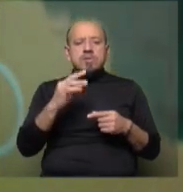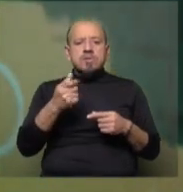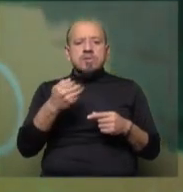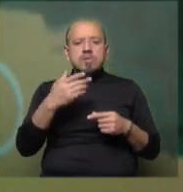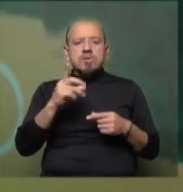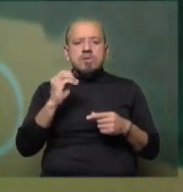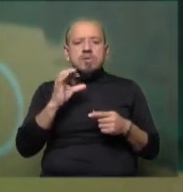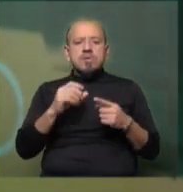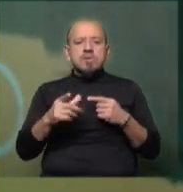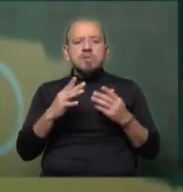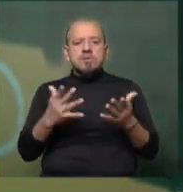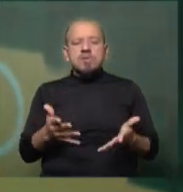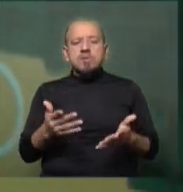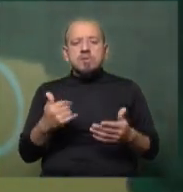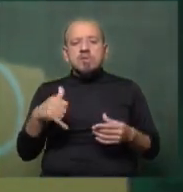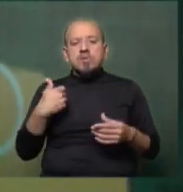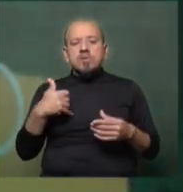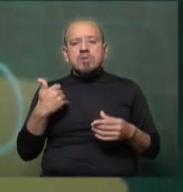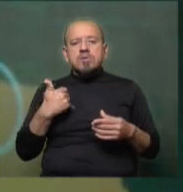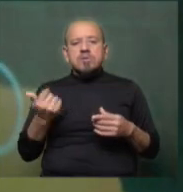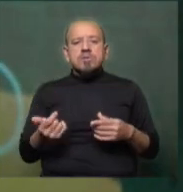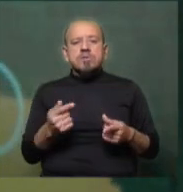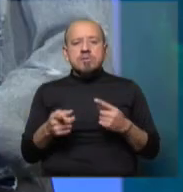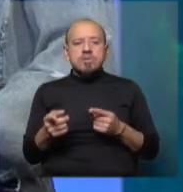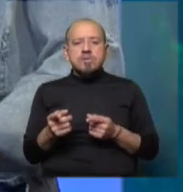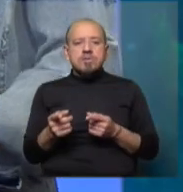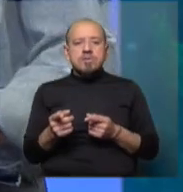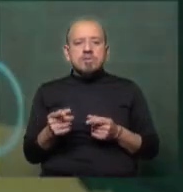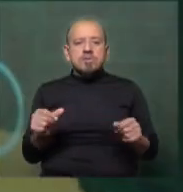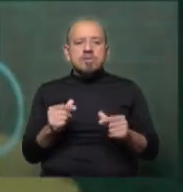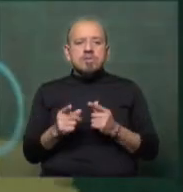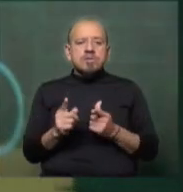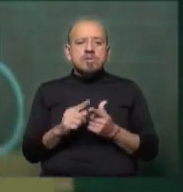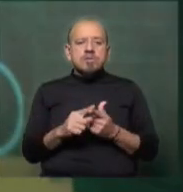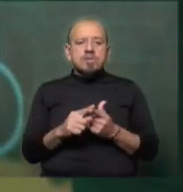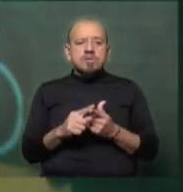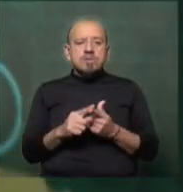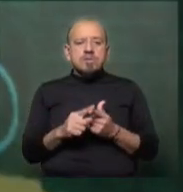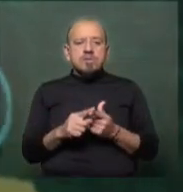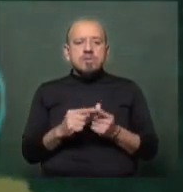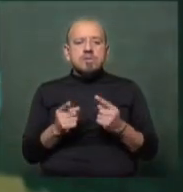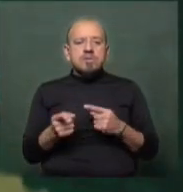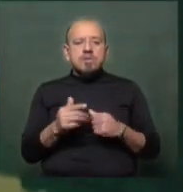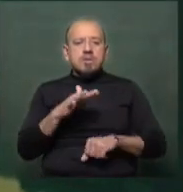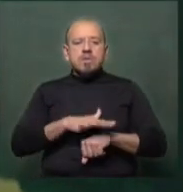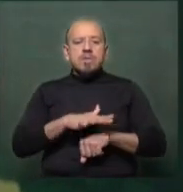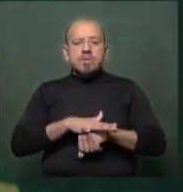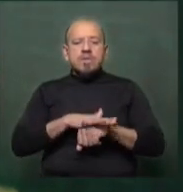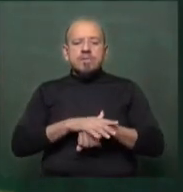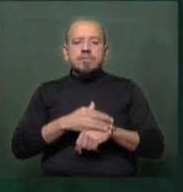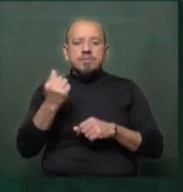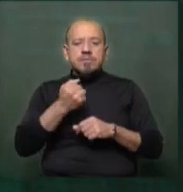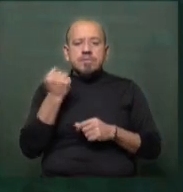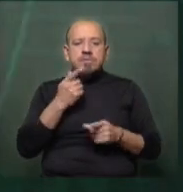me gusta que la gente joven esté haciendo esto, la gente joven. Bien, vamos. Y ese es un momento muy importante, haber recibido